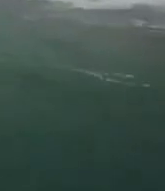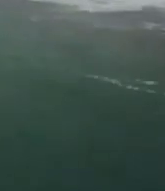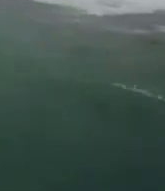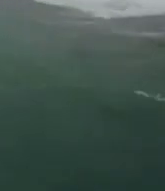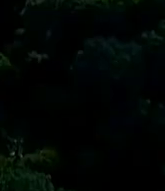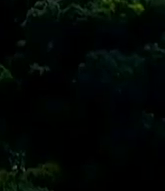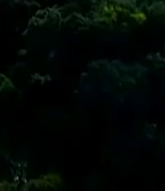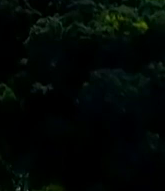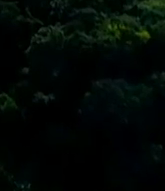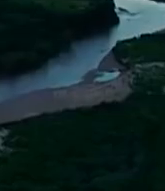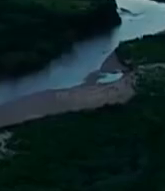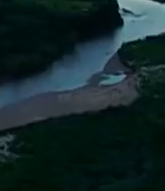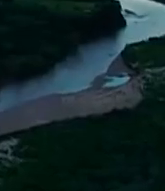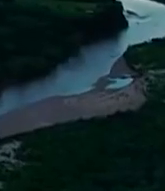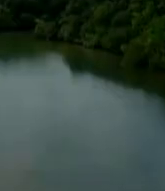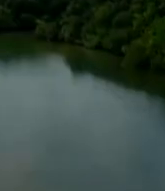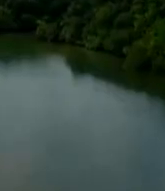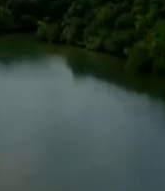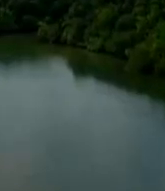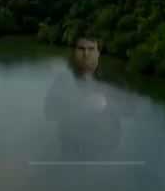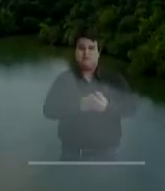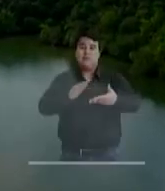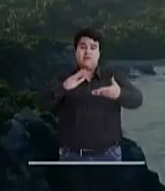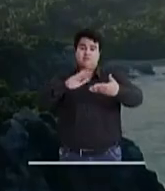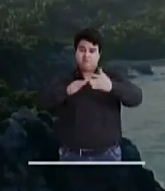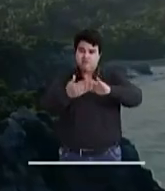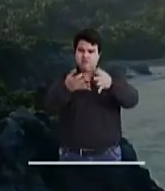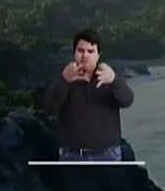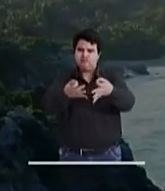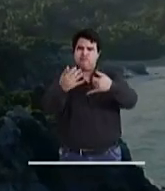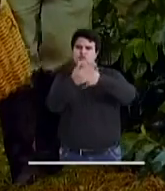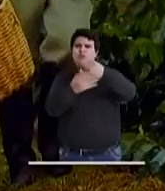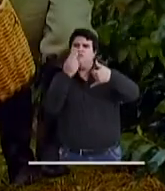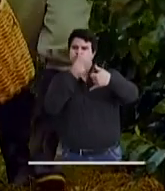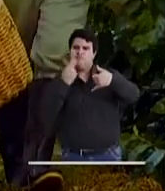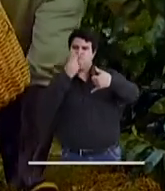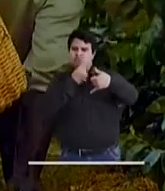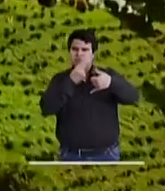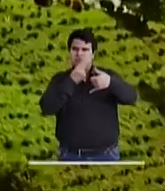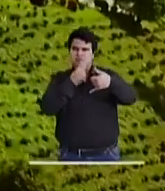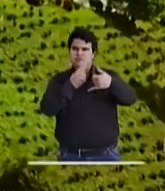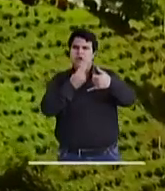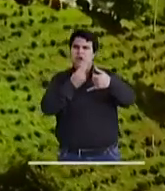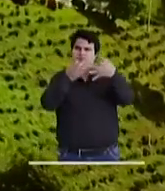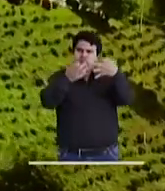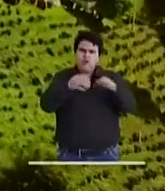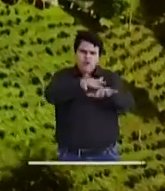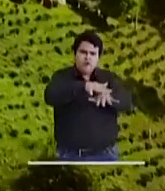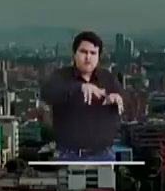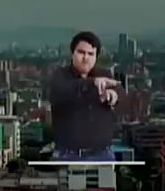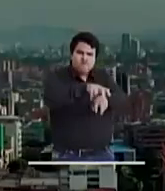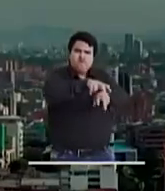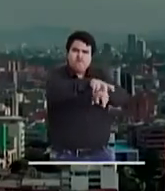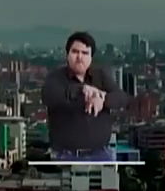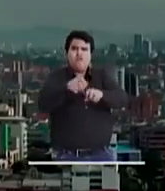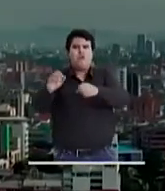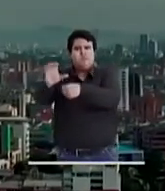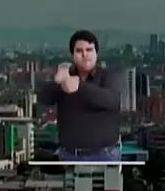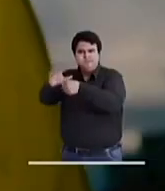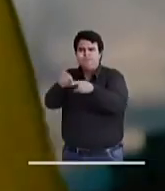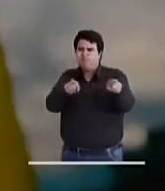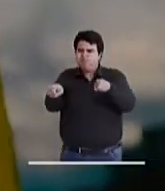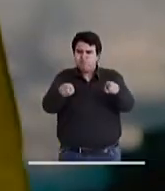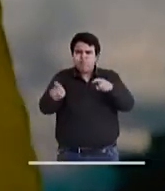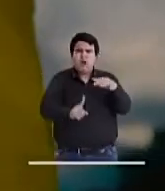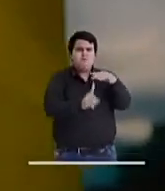www.mincit.gov.co. Allí se entra al enlace de Sello de Paz. Allí puede presentar uno las diferentes solicitud, que realmente